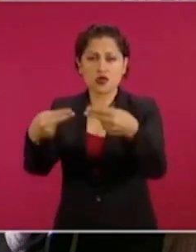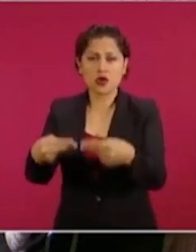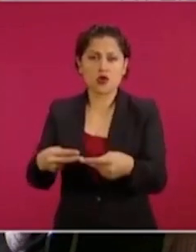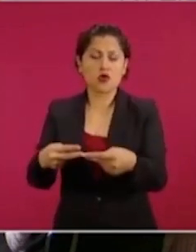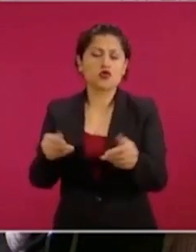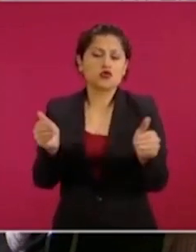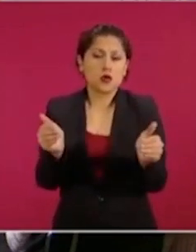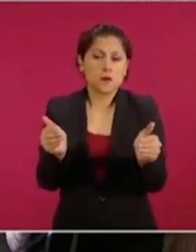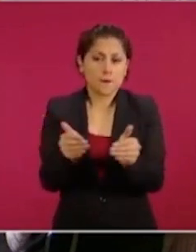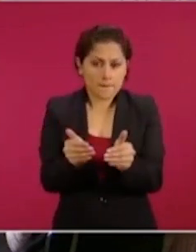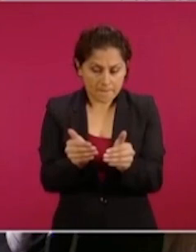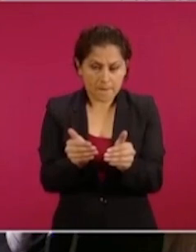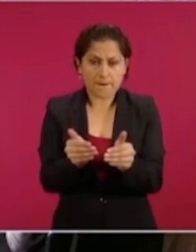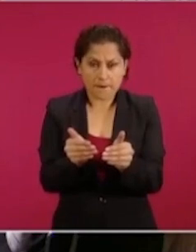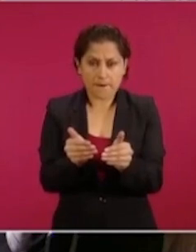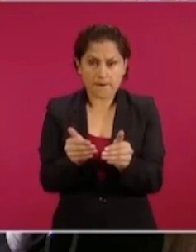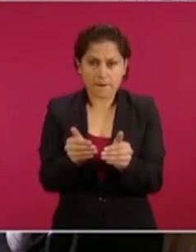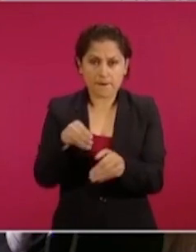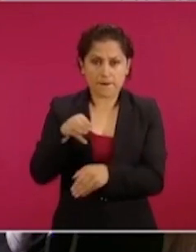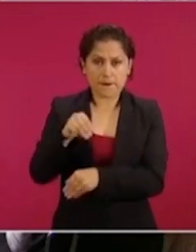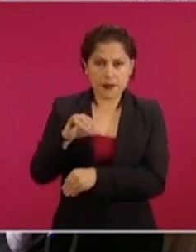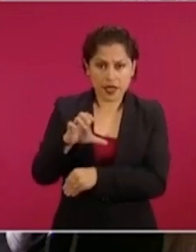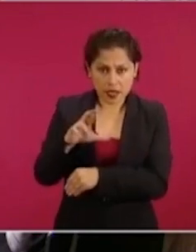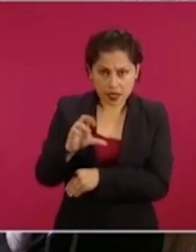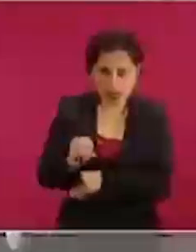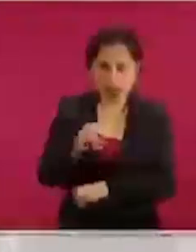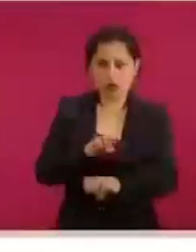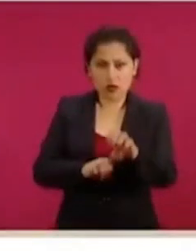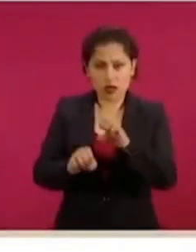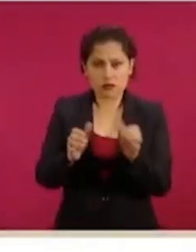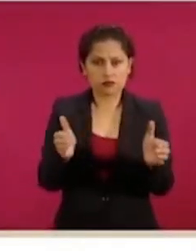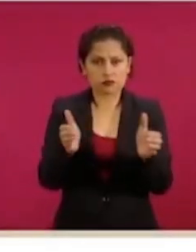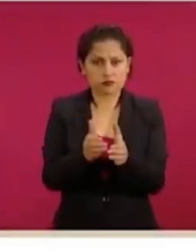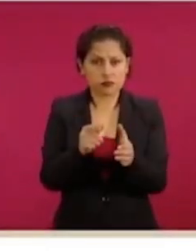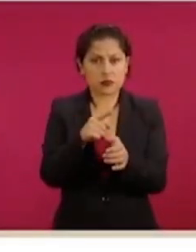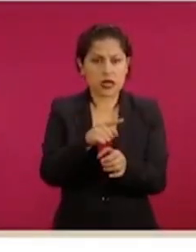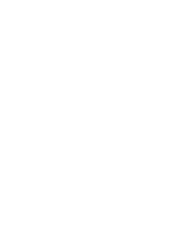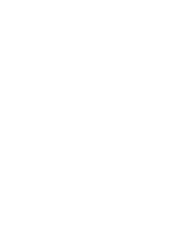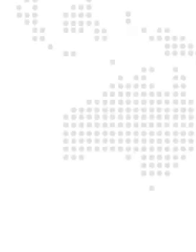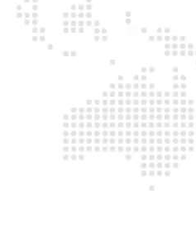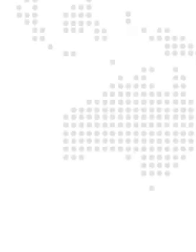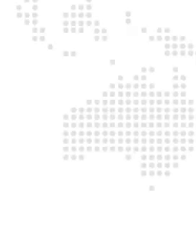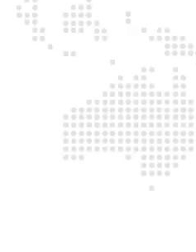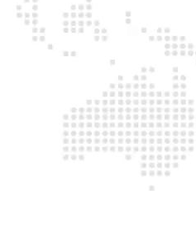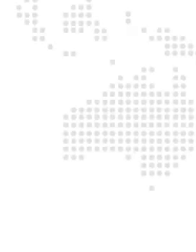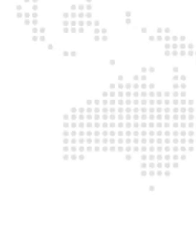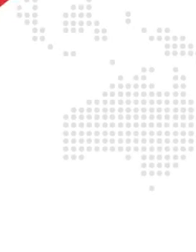comercio que encontramos en las localidades, en la economía local.